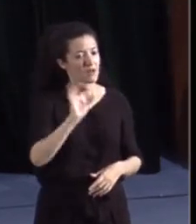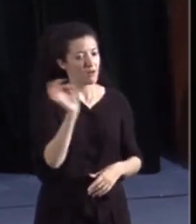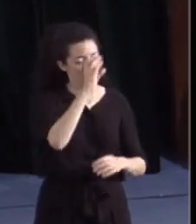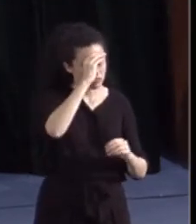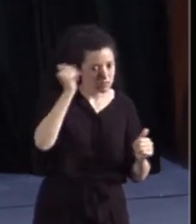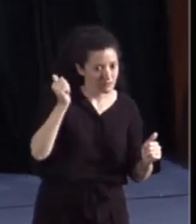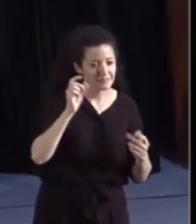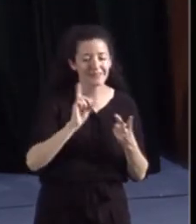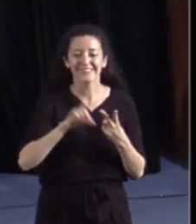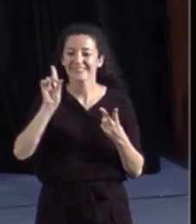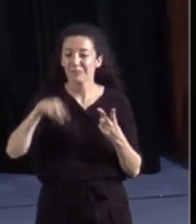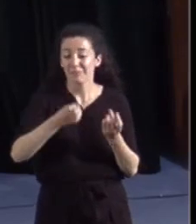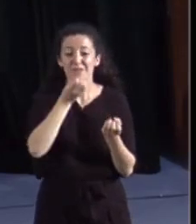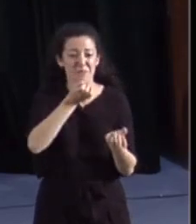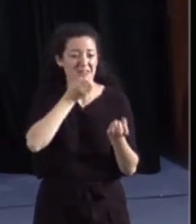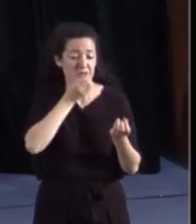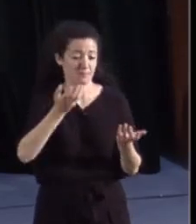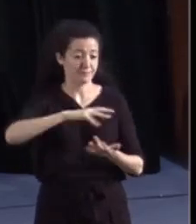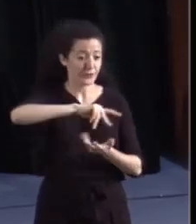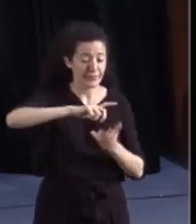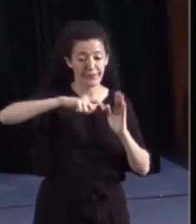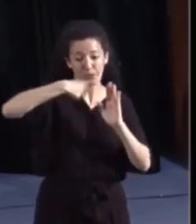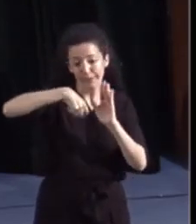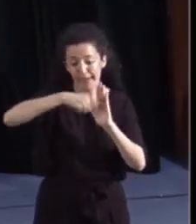la acción que transcurría en el documental.